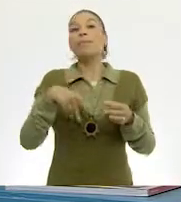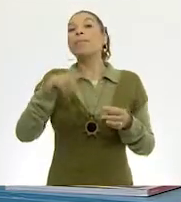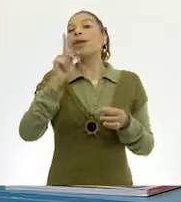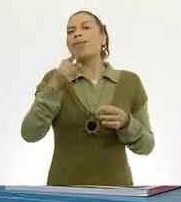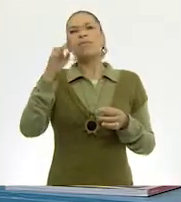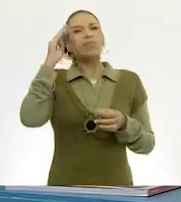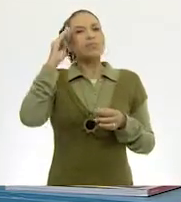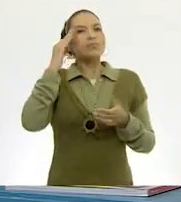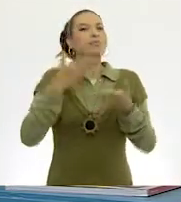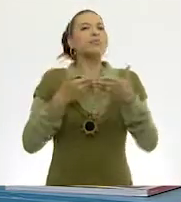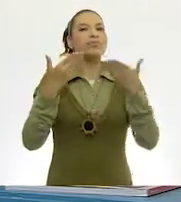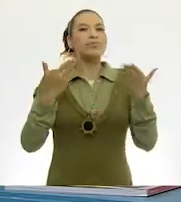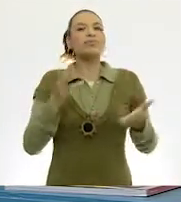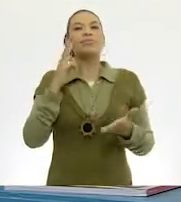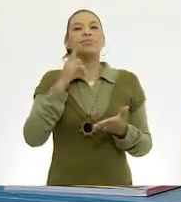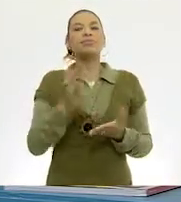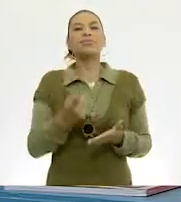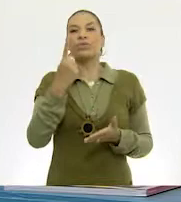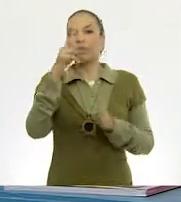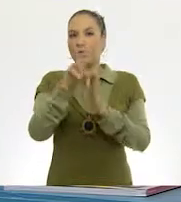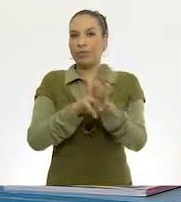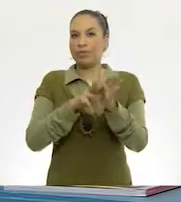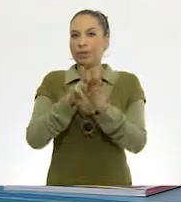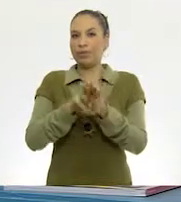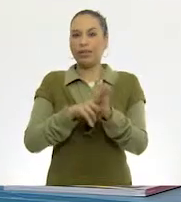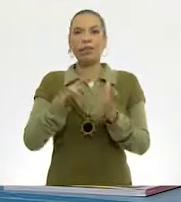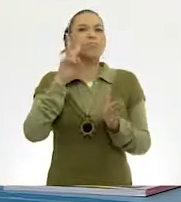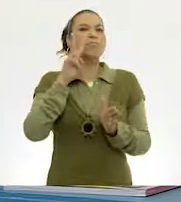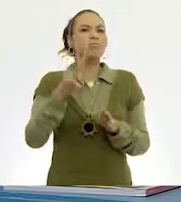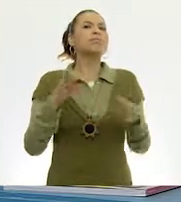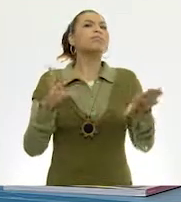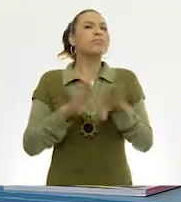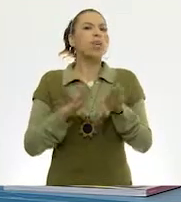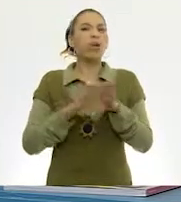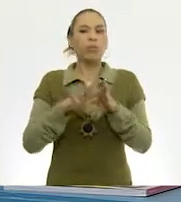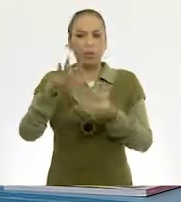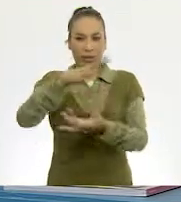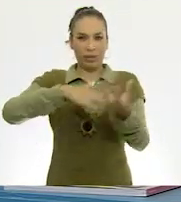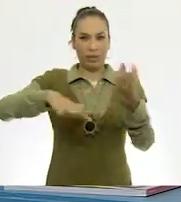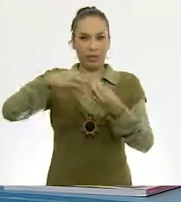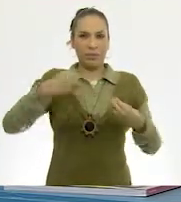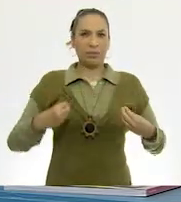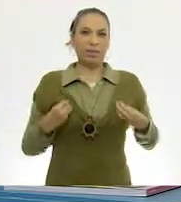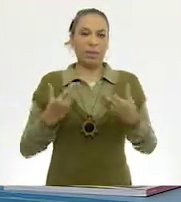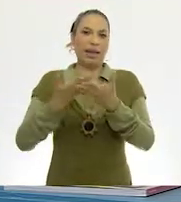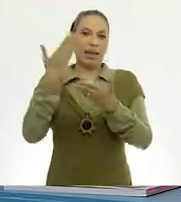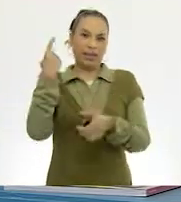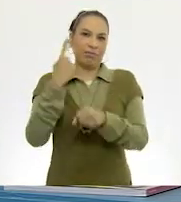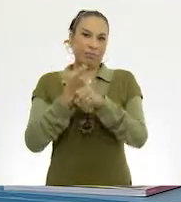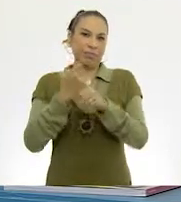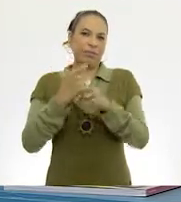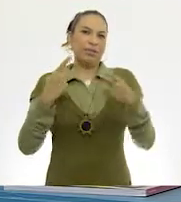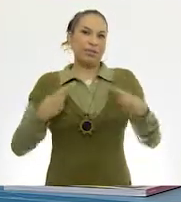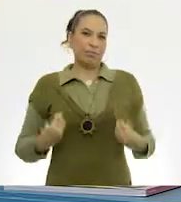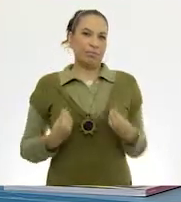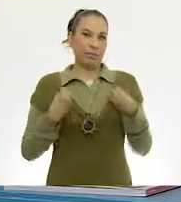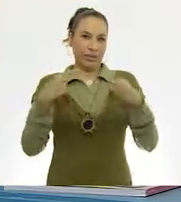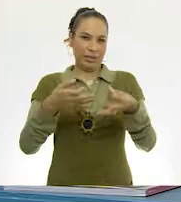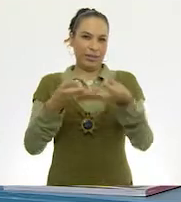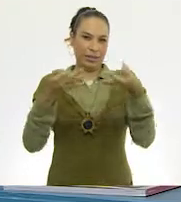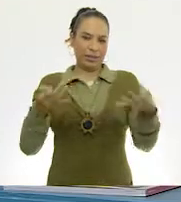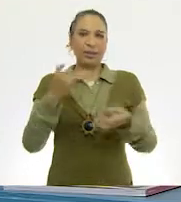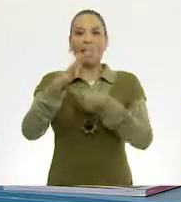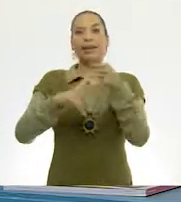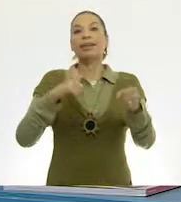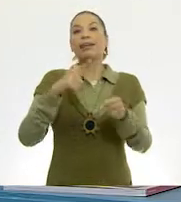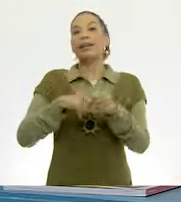¿qué les parece si ahora vamos a ver un video que nos muestra cómo era el medio que habitaron los primeros seres humanos y los